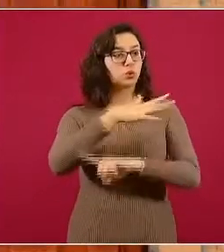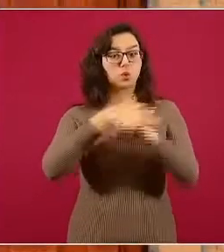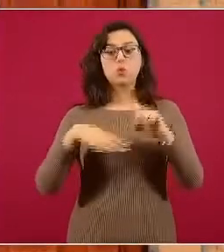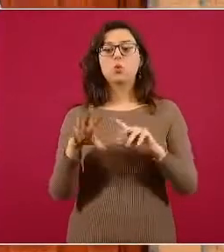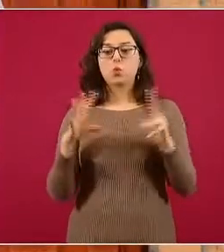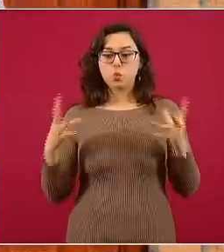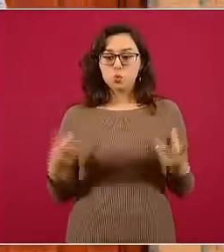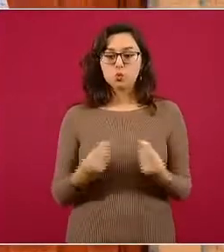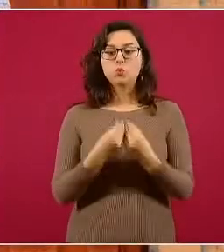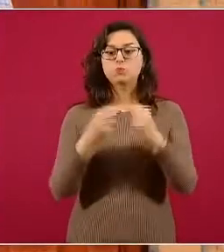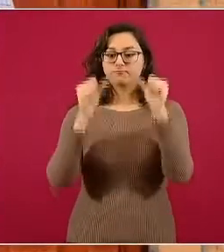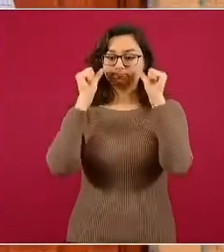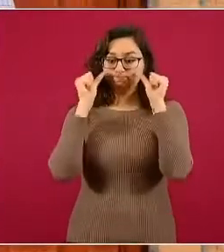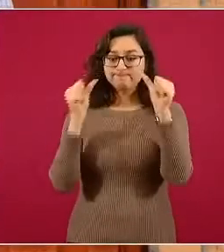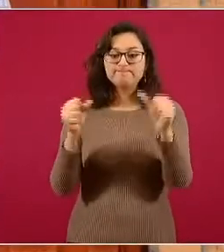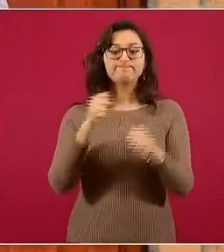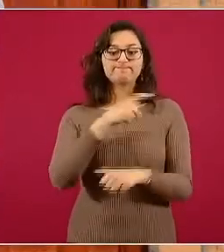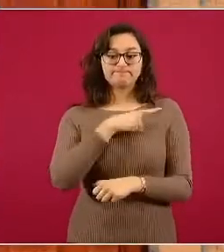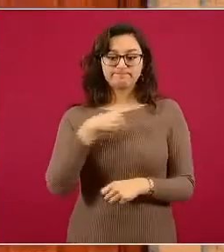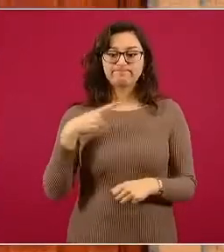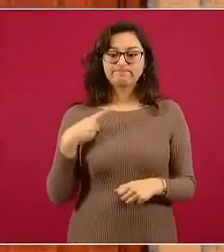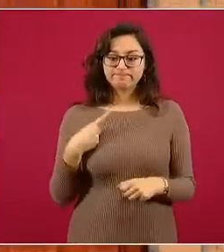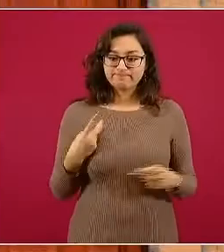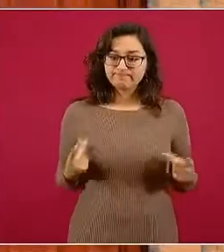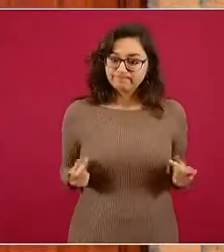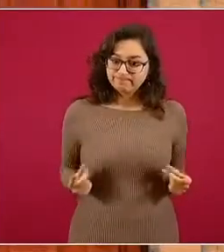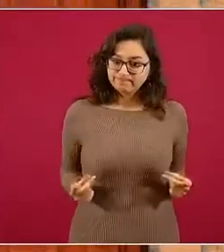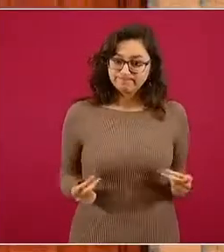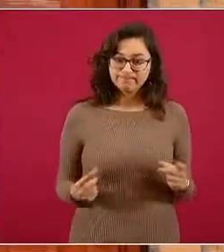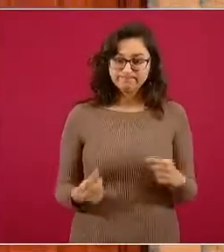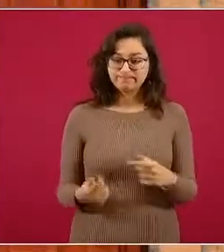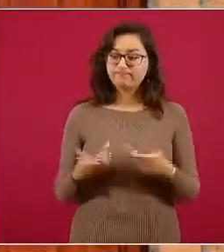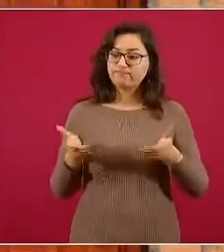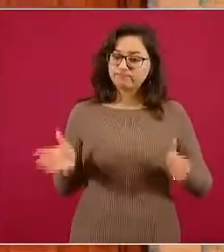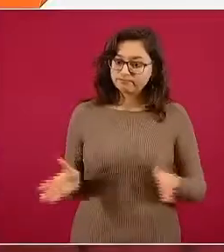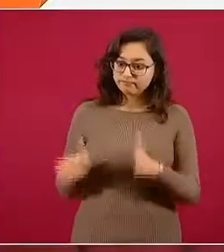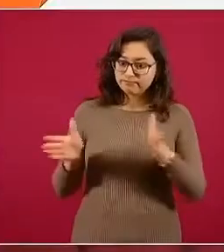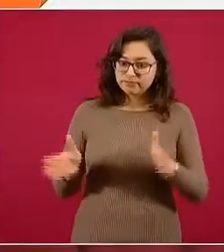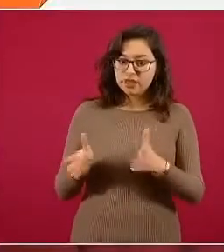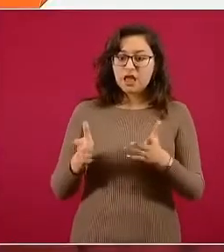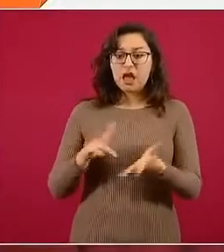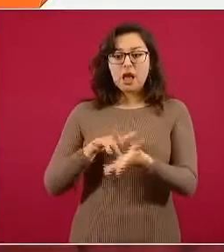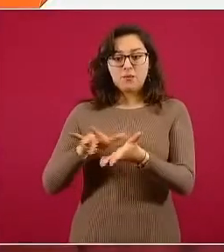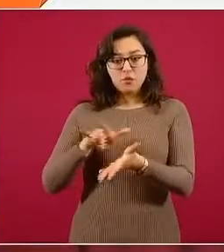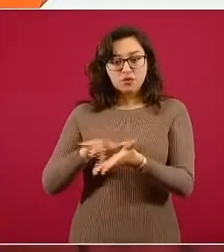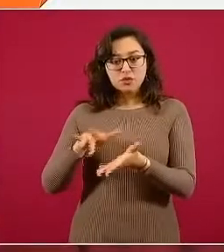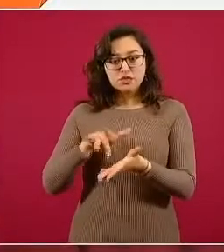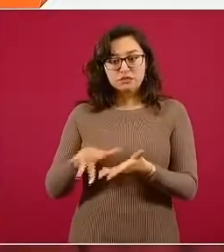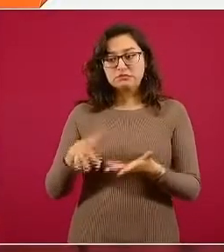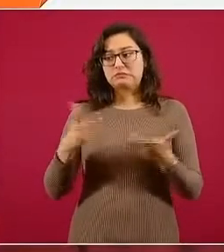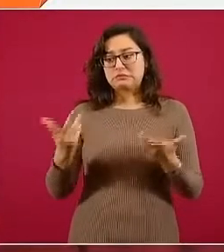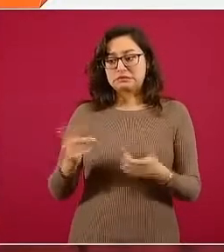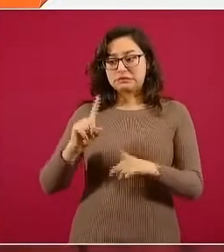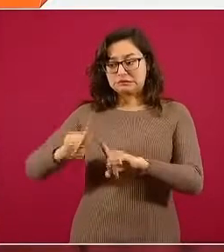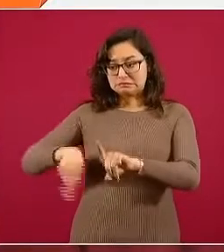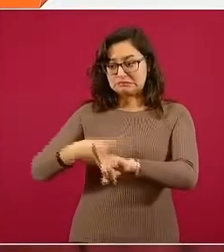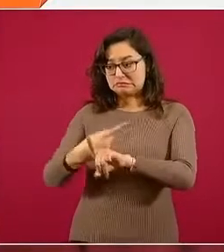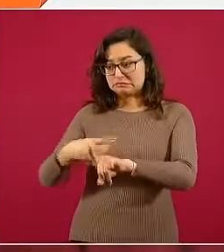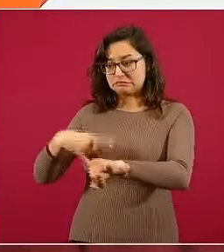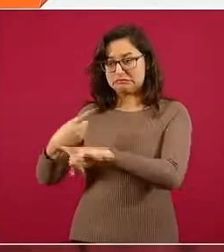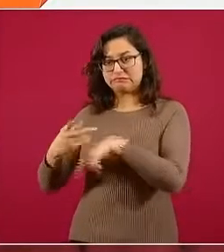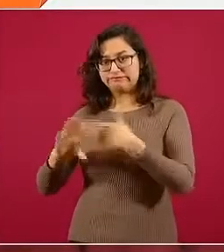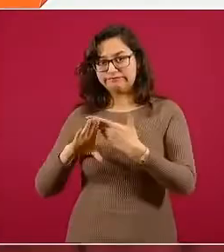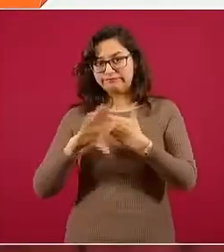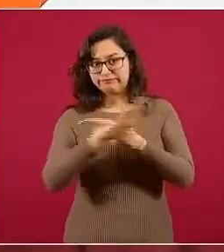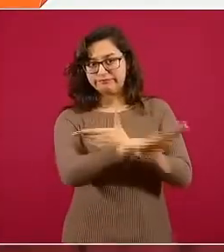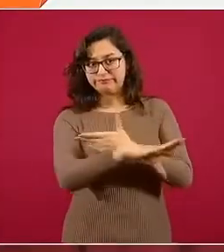estar atentos y debemos de contribuir de la mejor manera posible a que actos tan deplorables como estos no